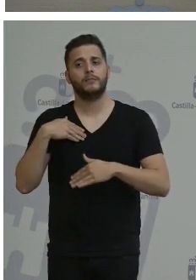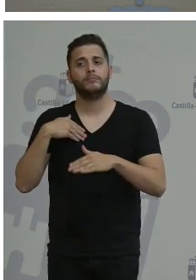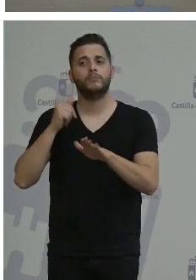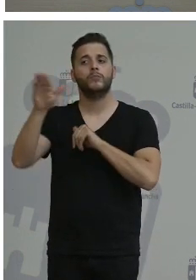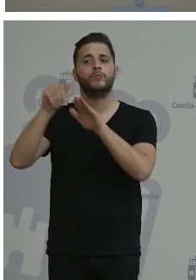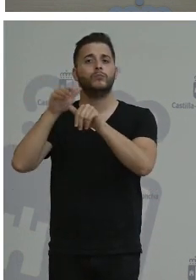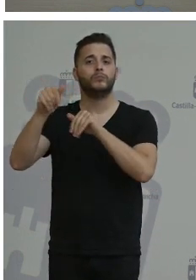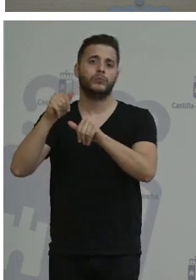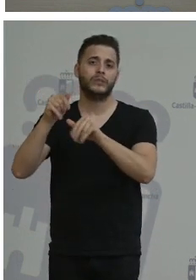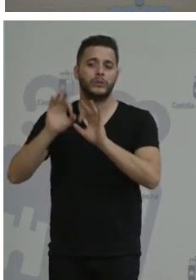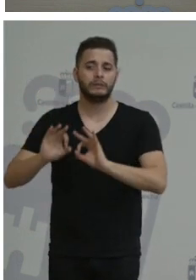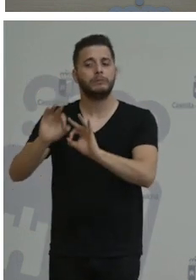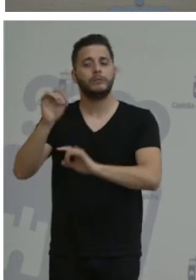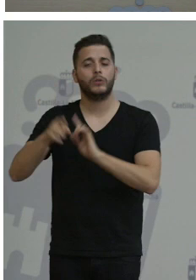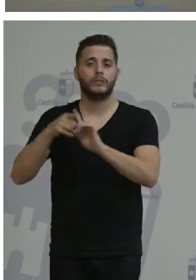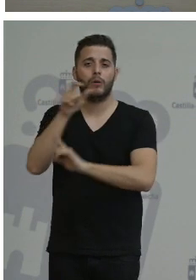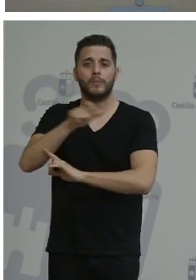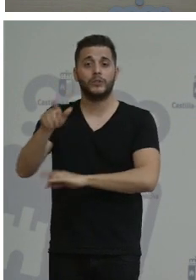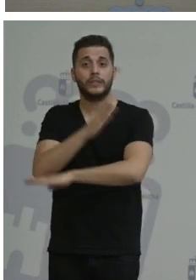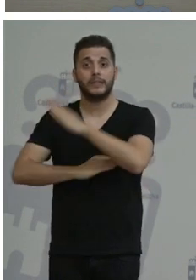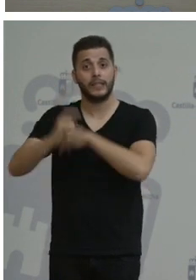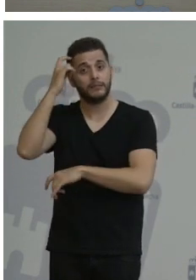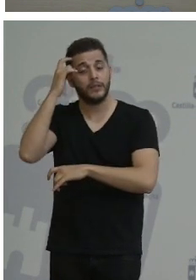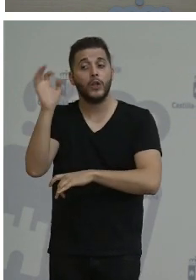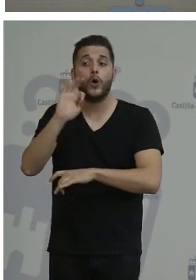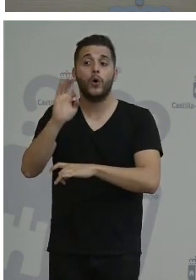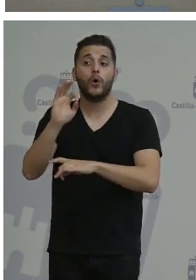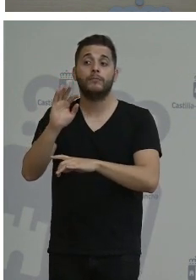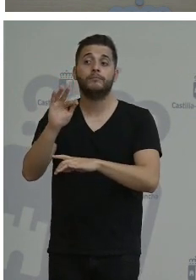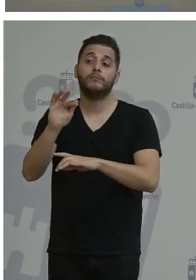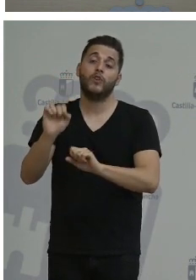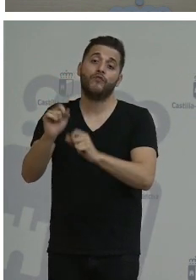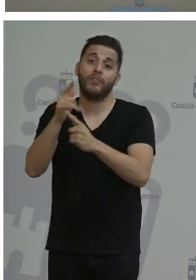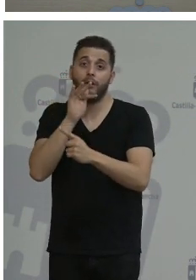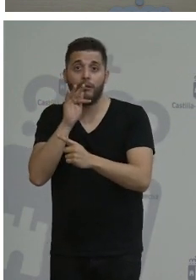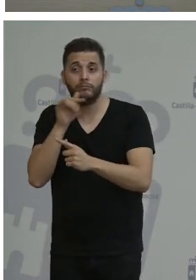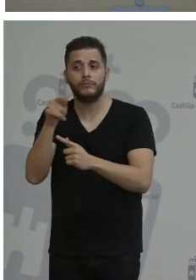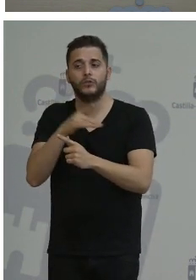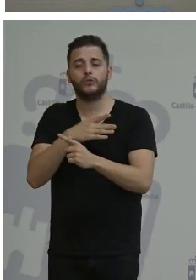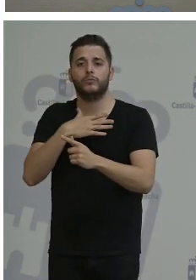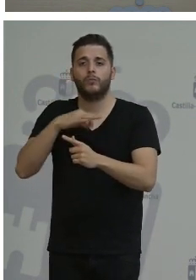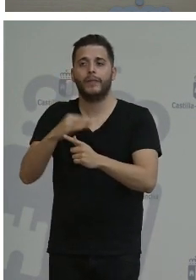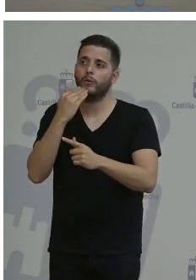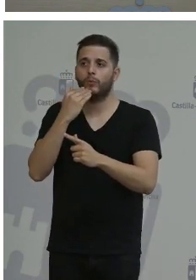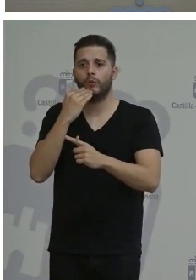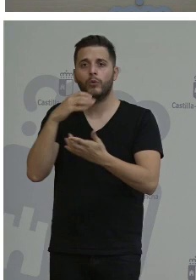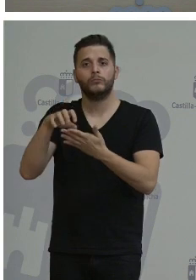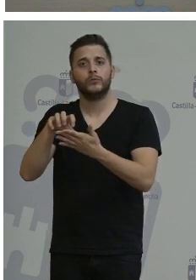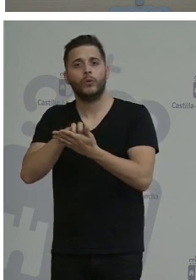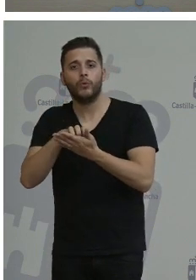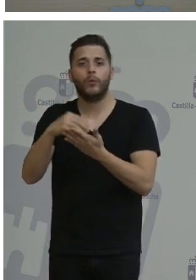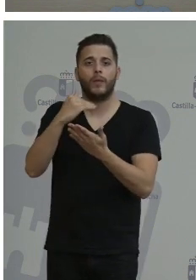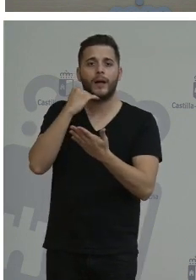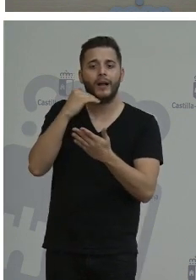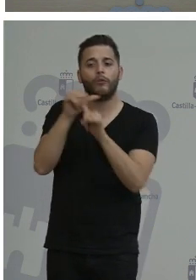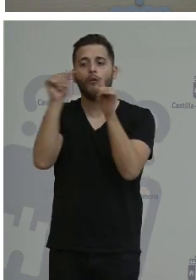para personas con discapacidad intelectual o que aún no lo tienen bien definidos y puedan realizarse una serie de preguntas sobre cuál sería